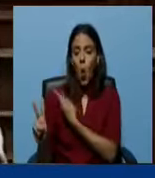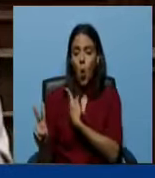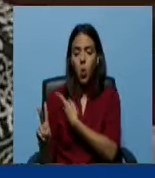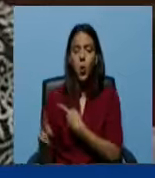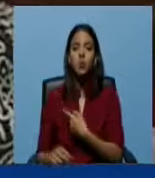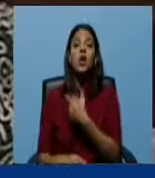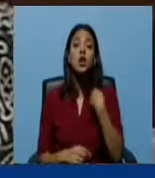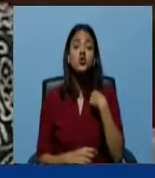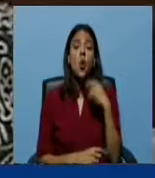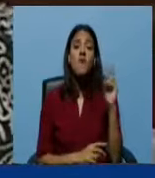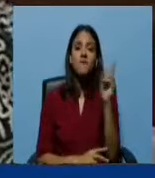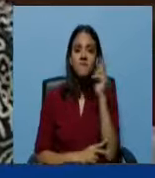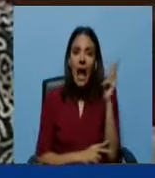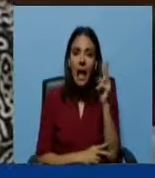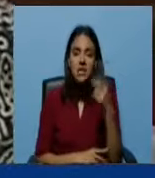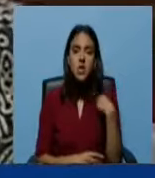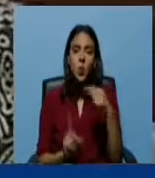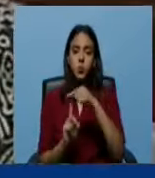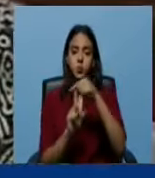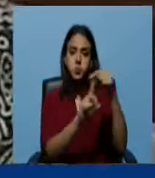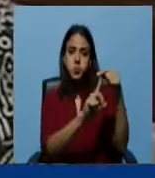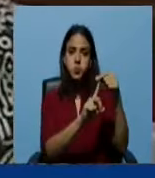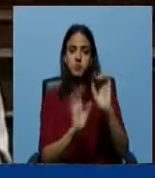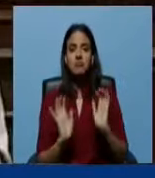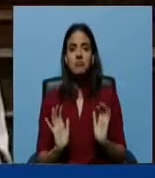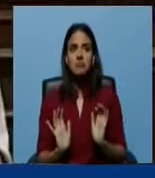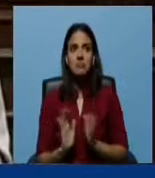del Valle. Ajá. Lesbia.